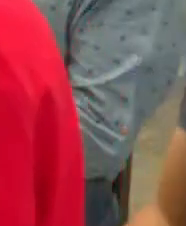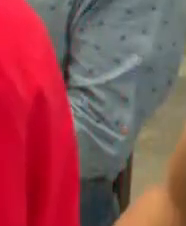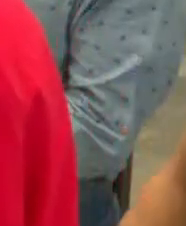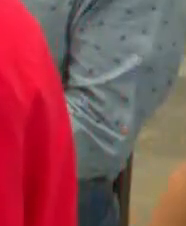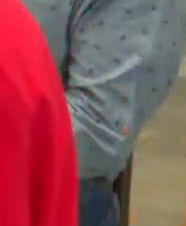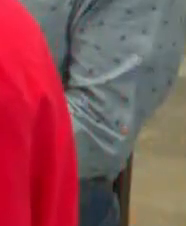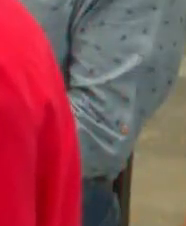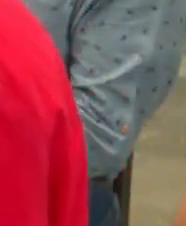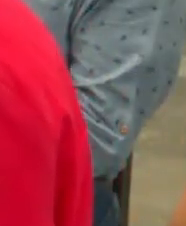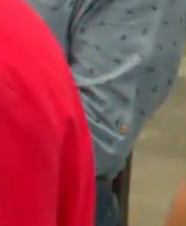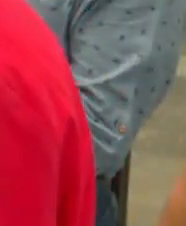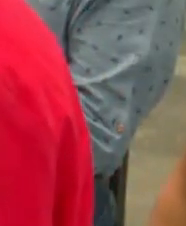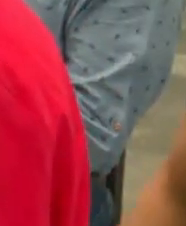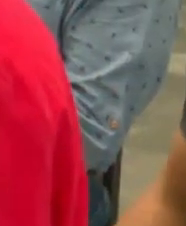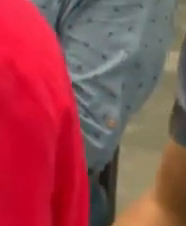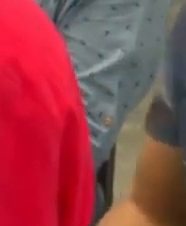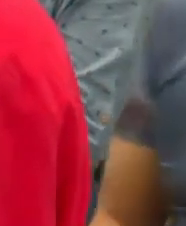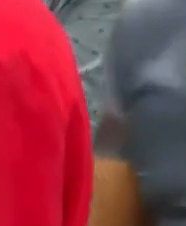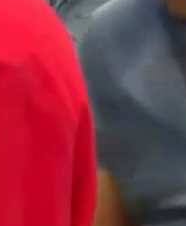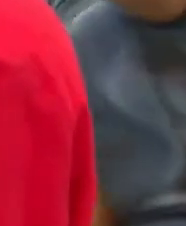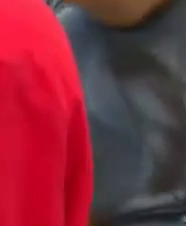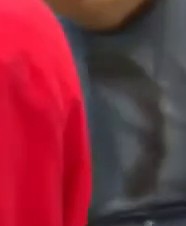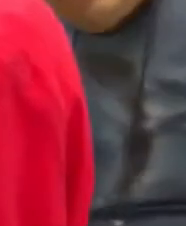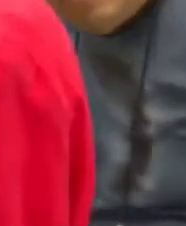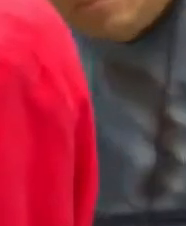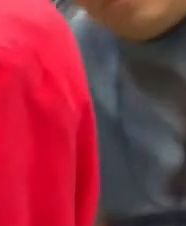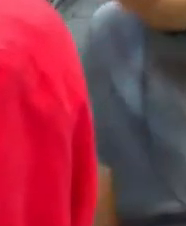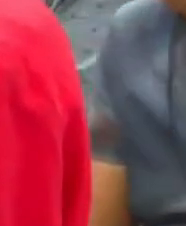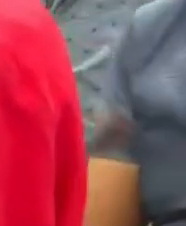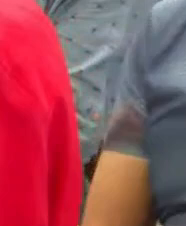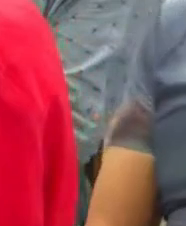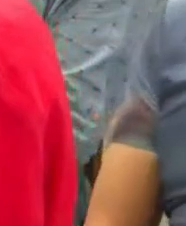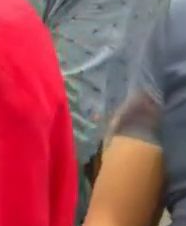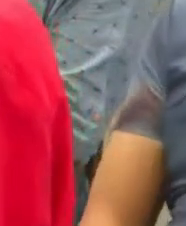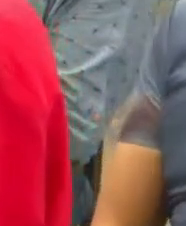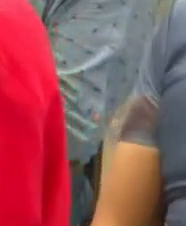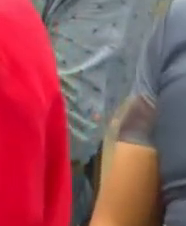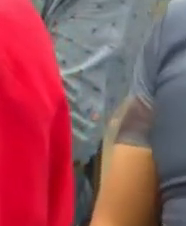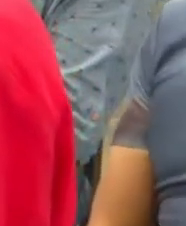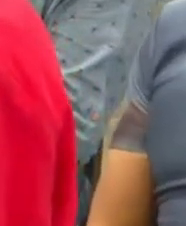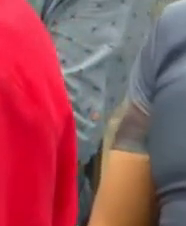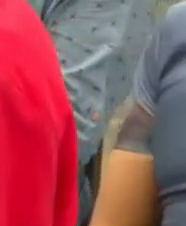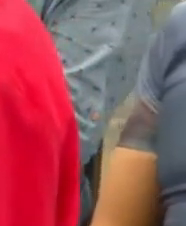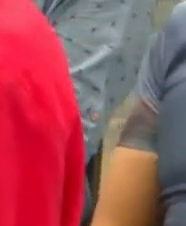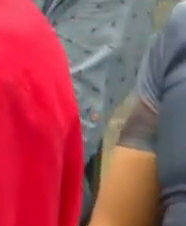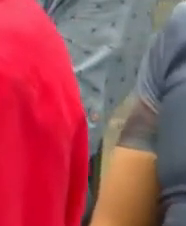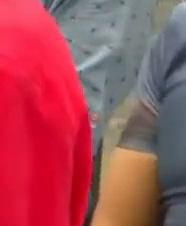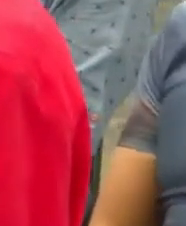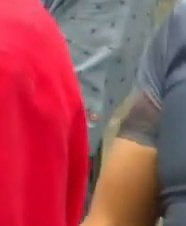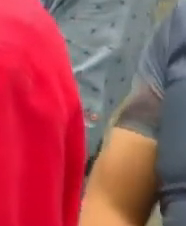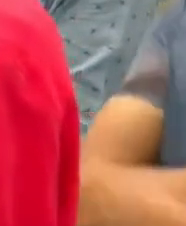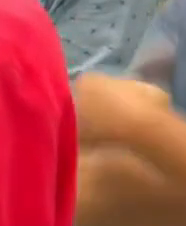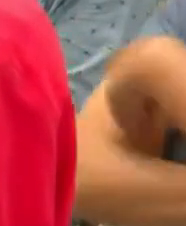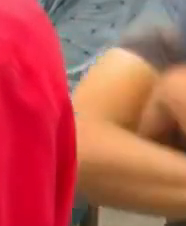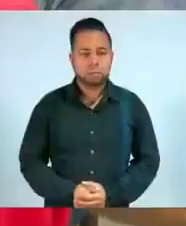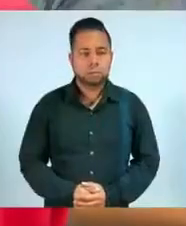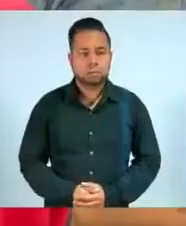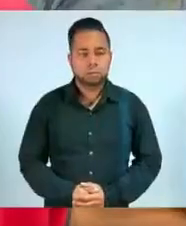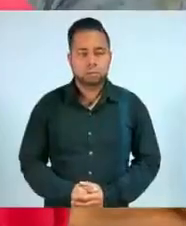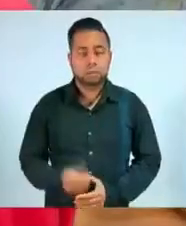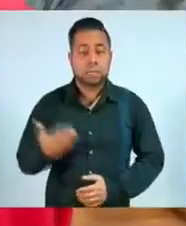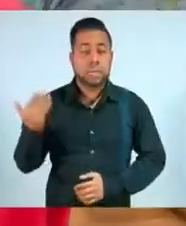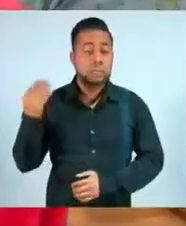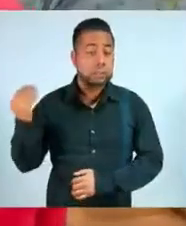con nuestro querido amigo, el señor secretario de Seguridad, solamente como detalle. En la conferencia anterior que tuve la oportunidad